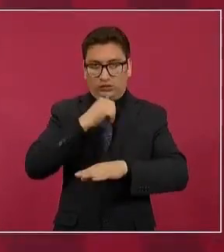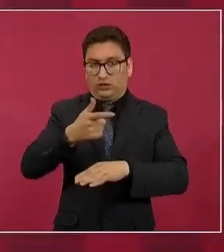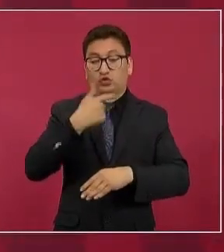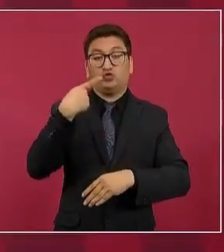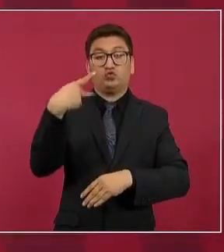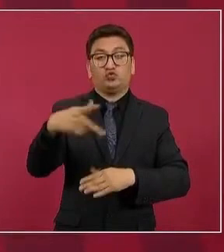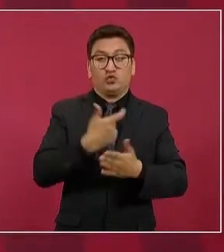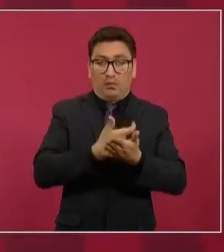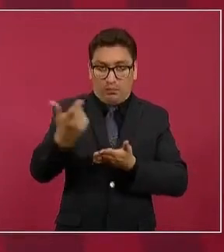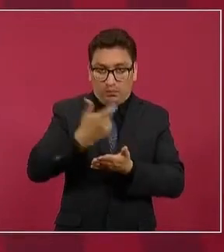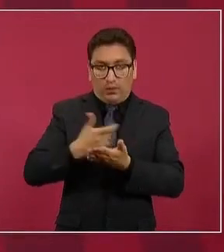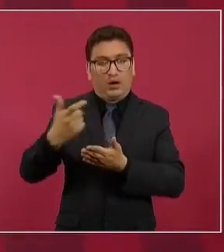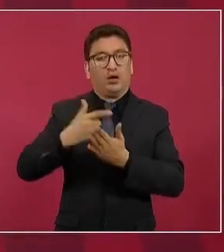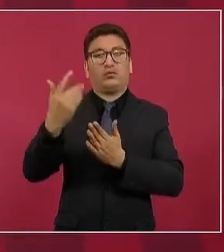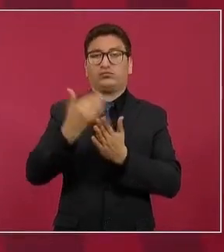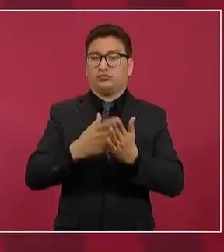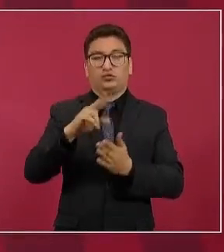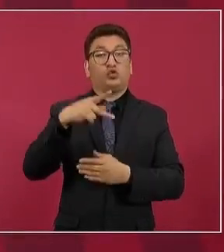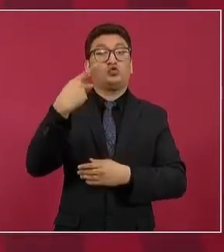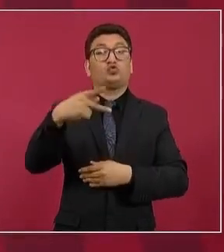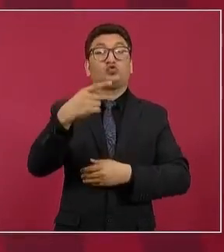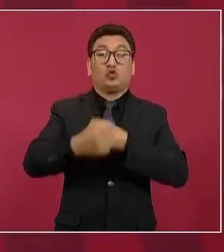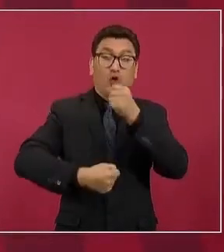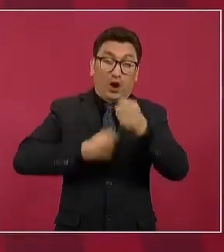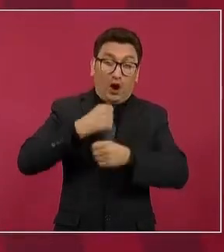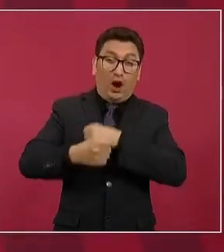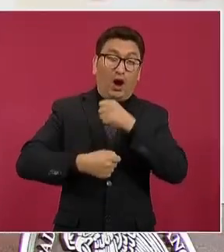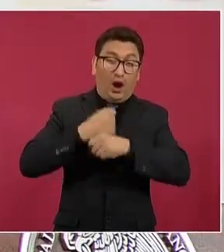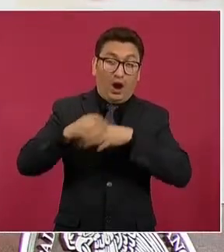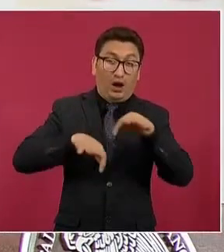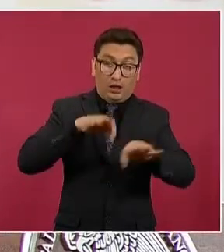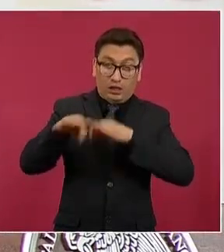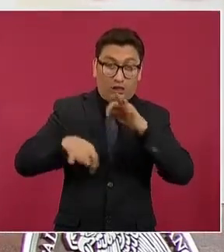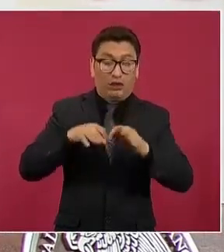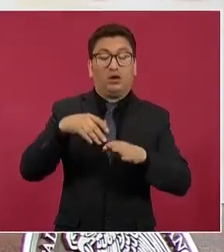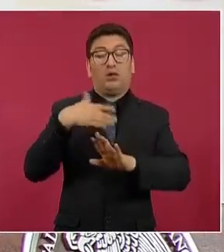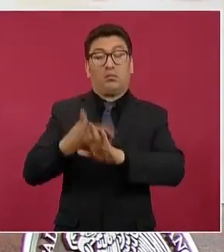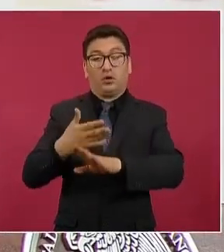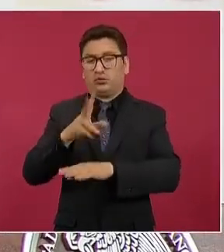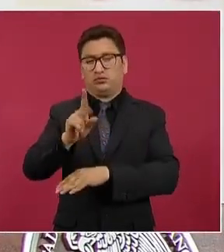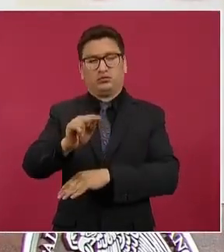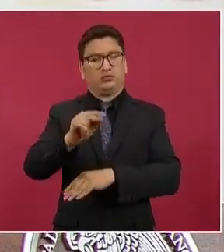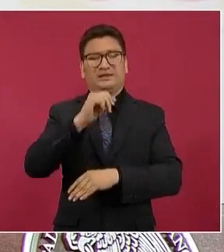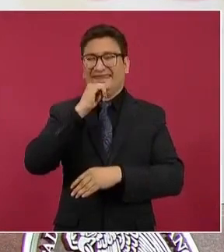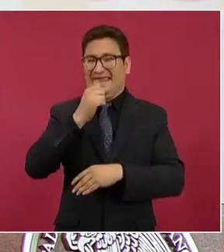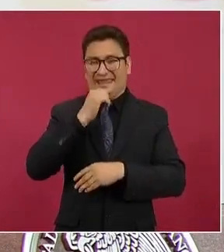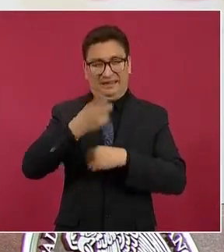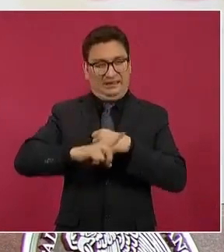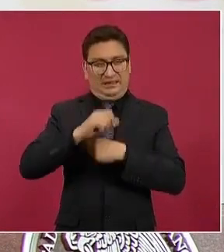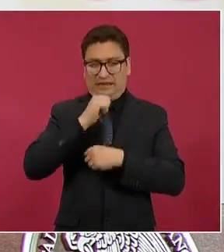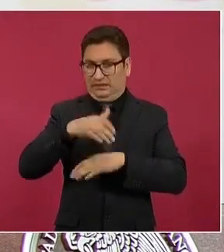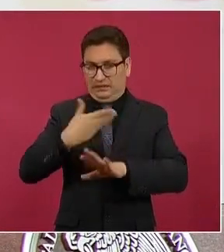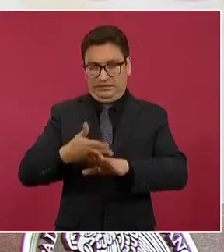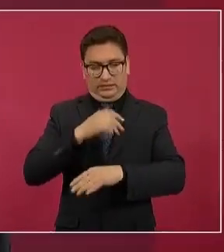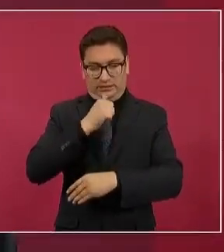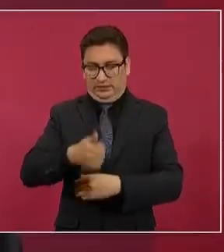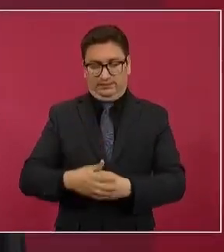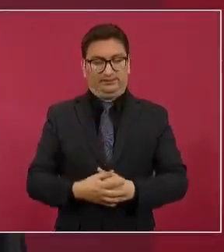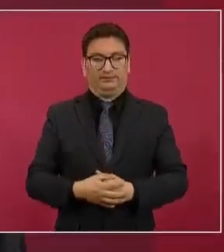sueldos, en su antigüedad, en nada les va a afectar.